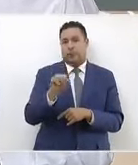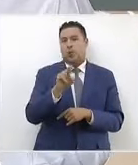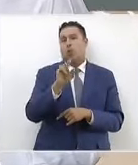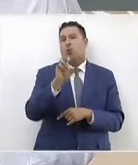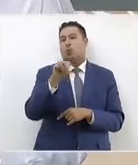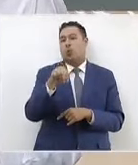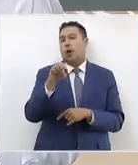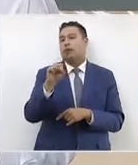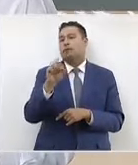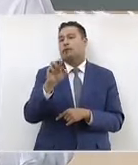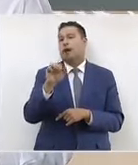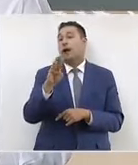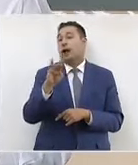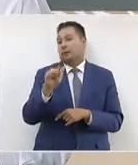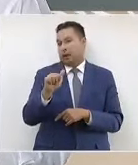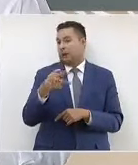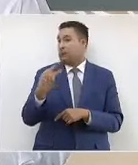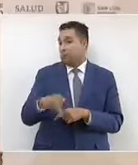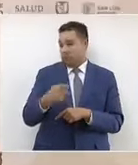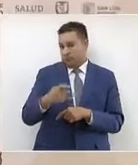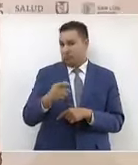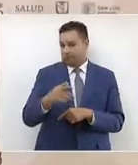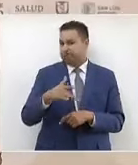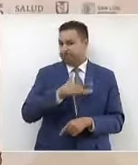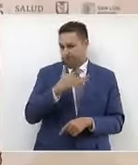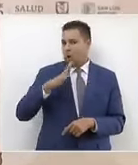presuman qué paisanos tenían.